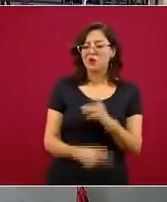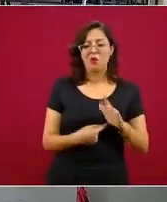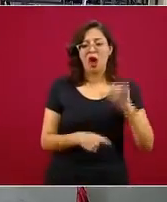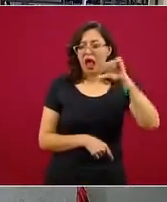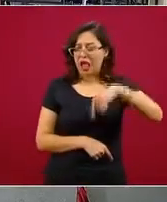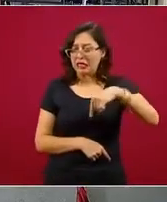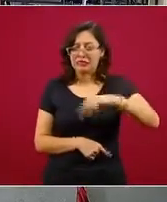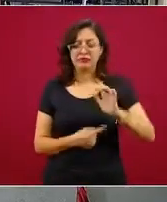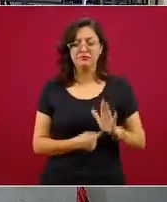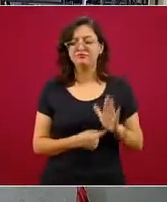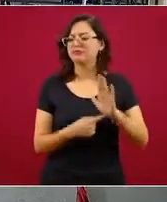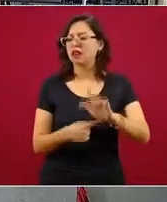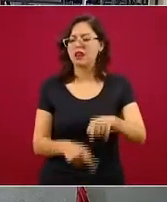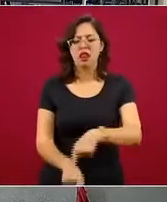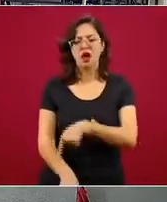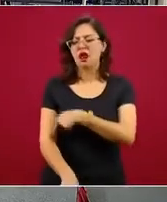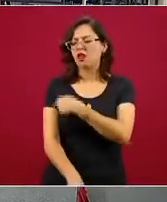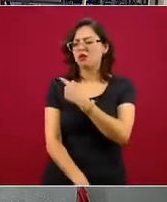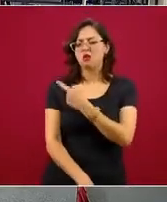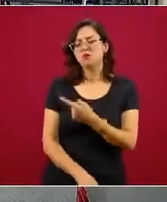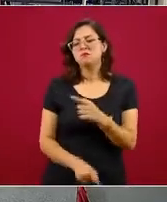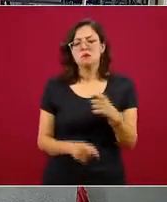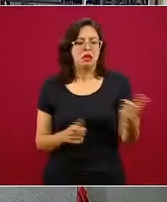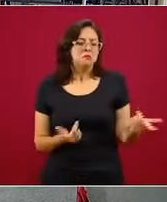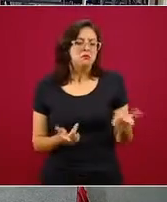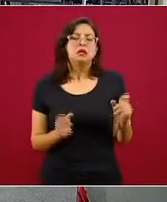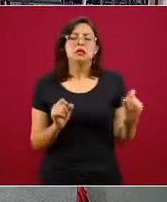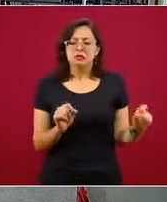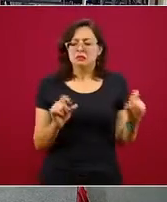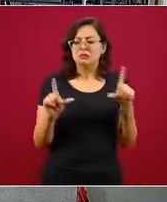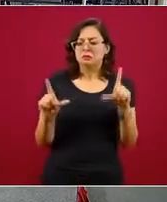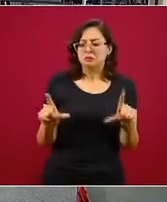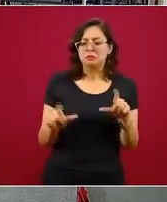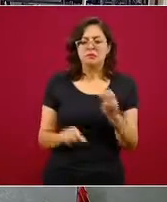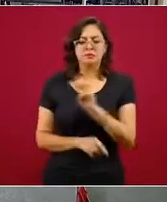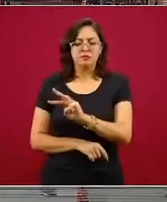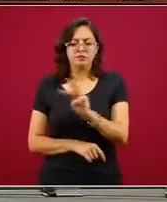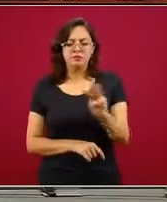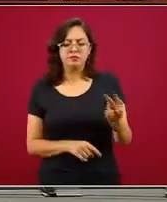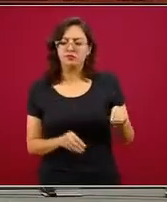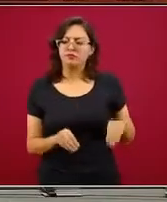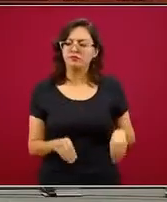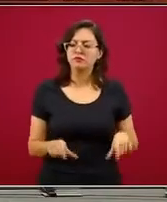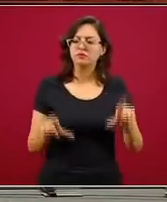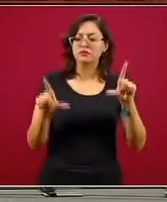vamos a poner ahí y ahí se puede, ya si hay alguna duda específica, pues la abordamos, ¿no?